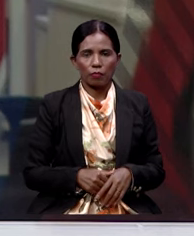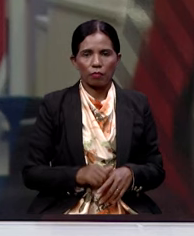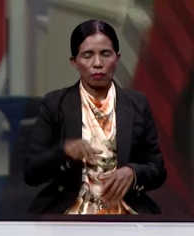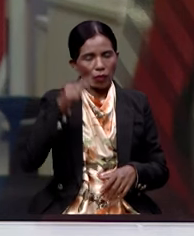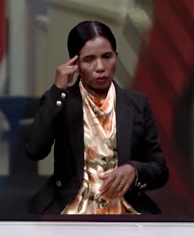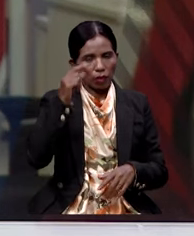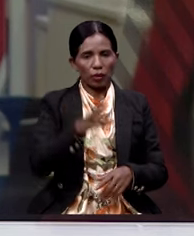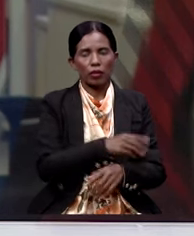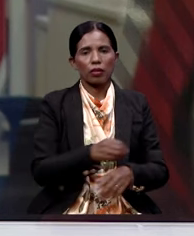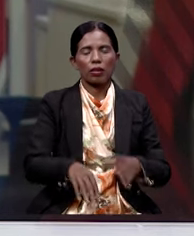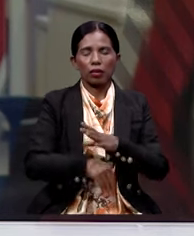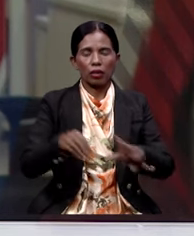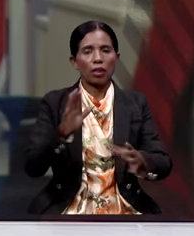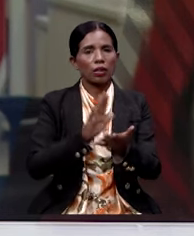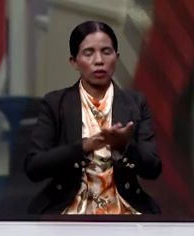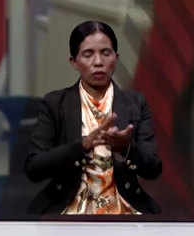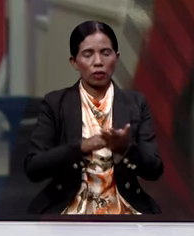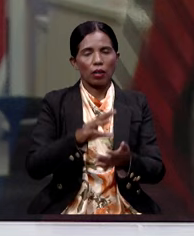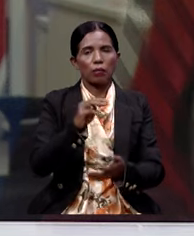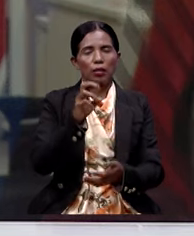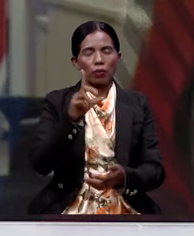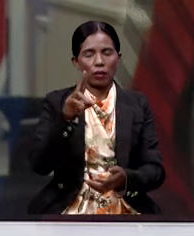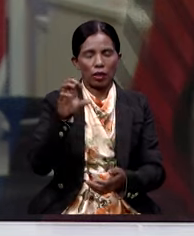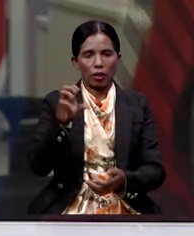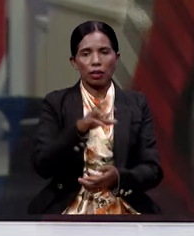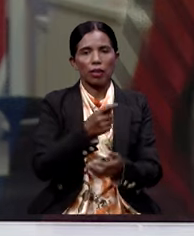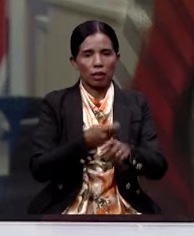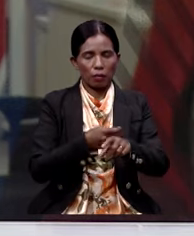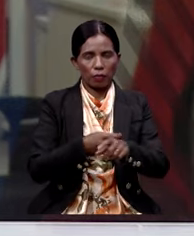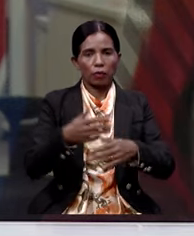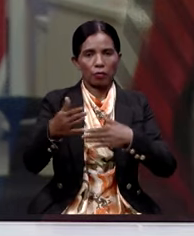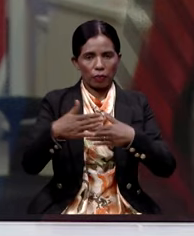Guvernul se asa școala Colegiul San Miguel Arcanzu i Tempu Barak.